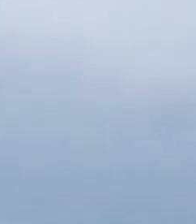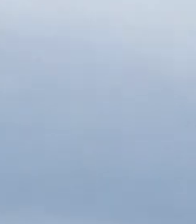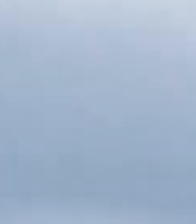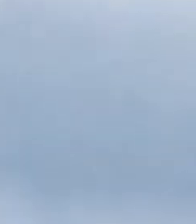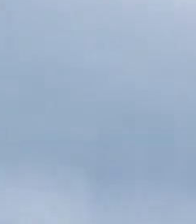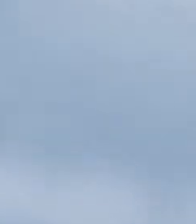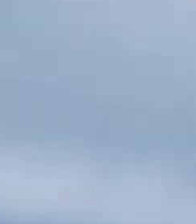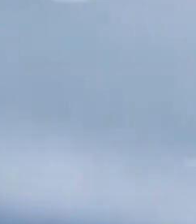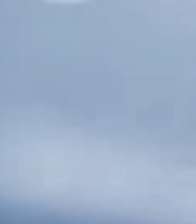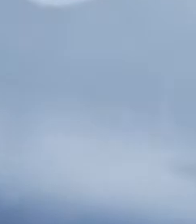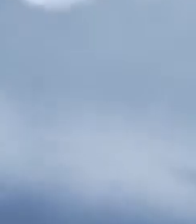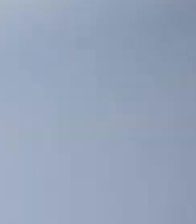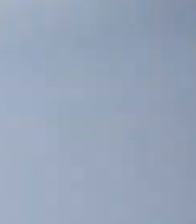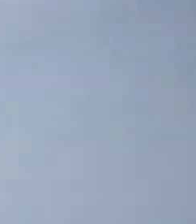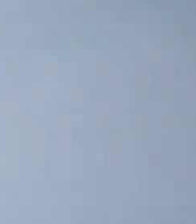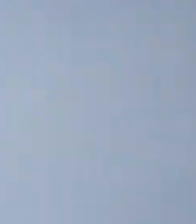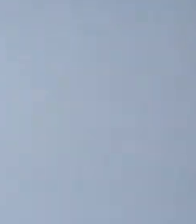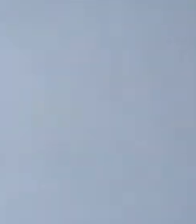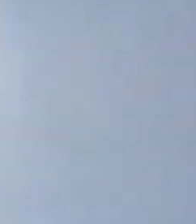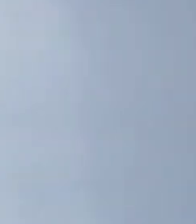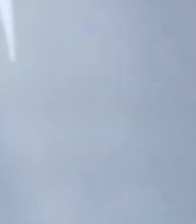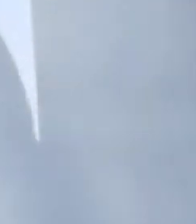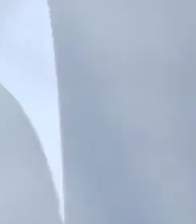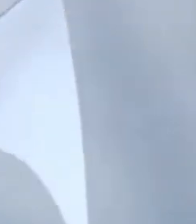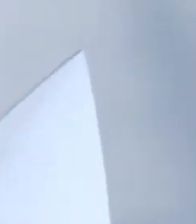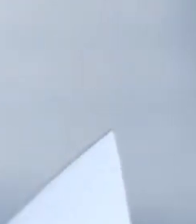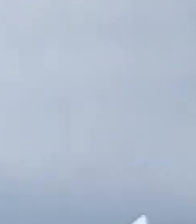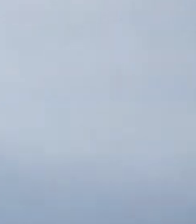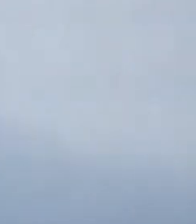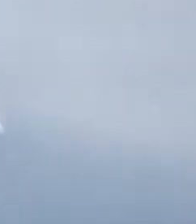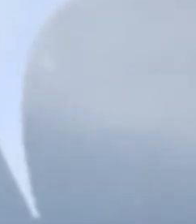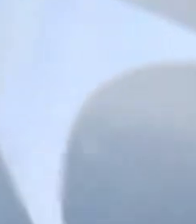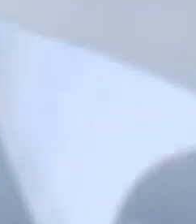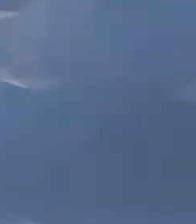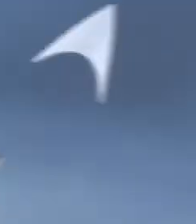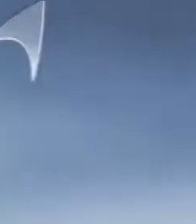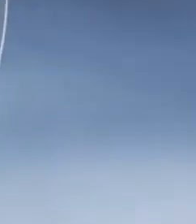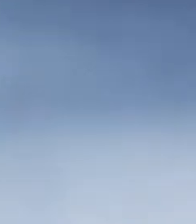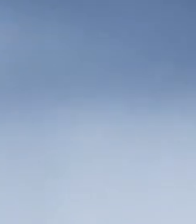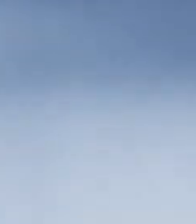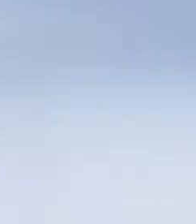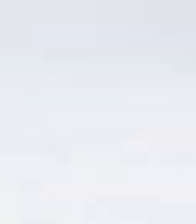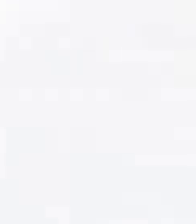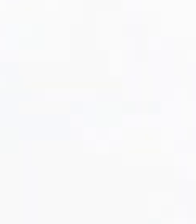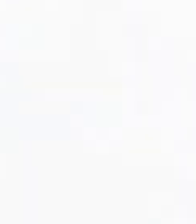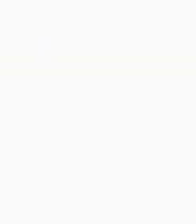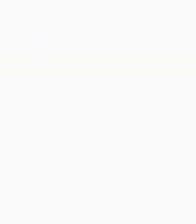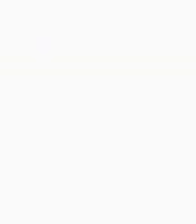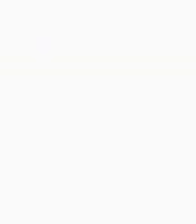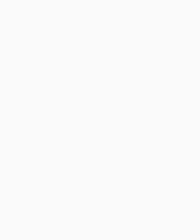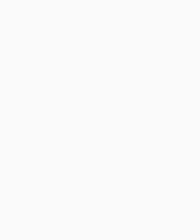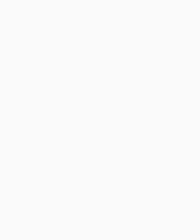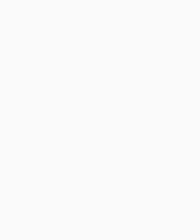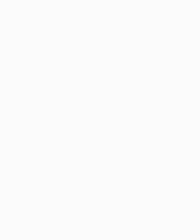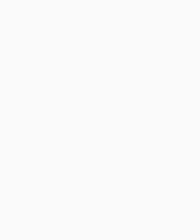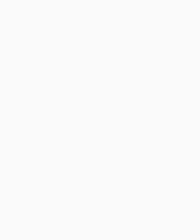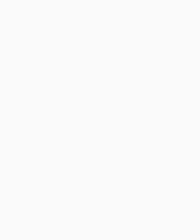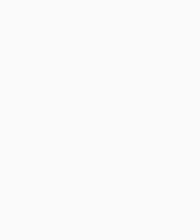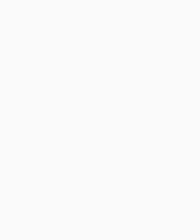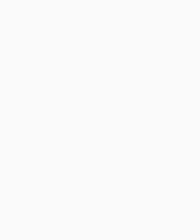En Enlace Televisión, las noticias son presentadas con el patrocinio de Impala Terminals Barranca